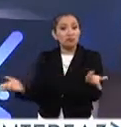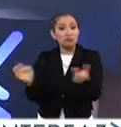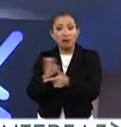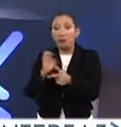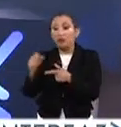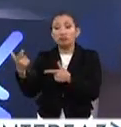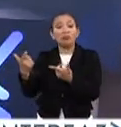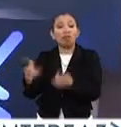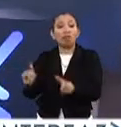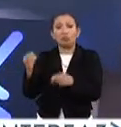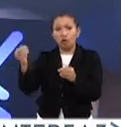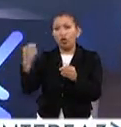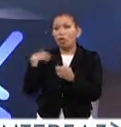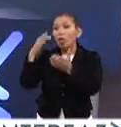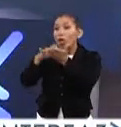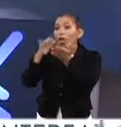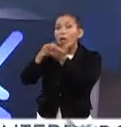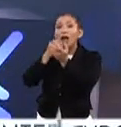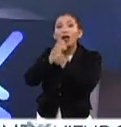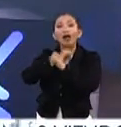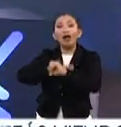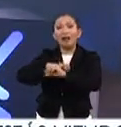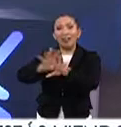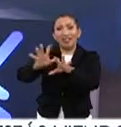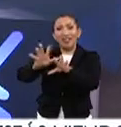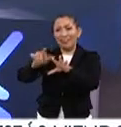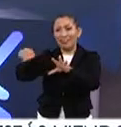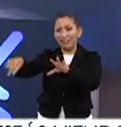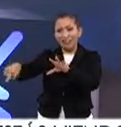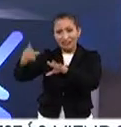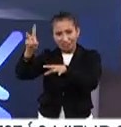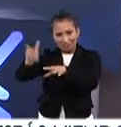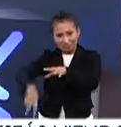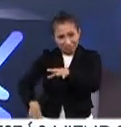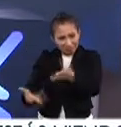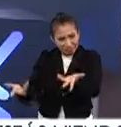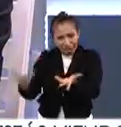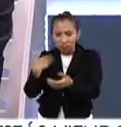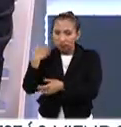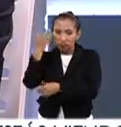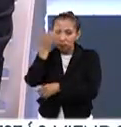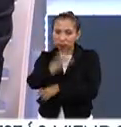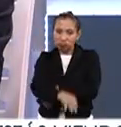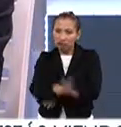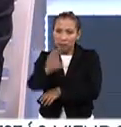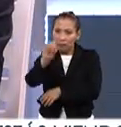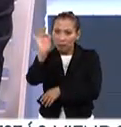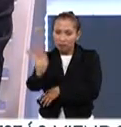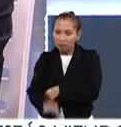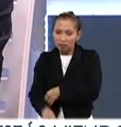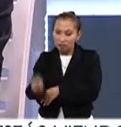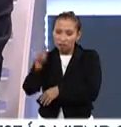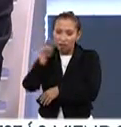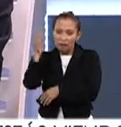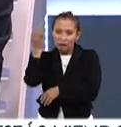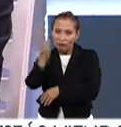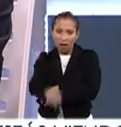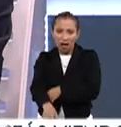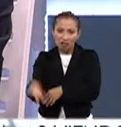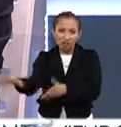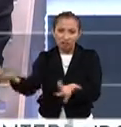tanto, pues mucho de lo que se difunde en las redes sociales, yo creo que casi como el 90%,